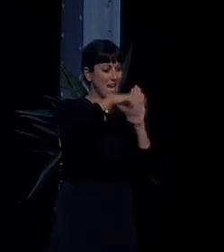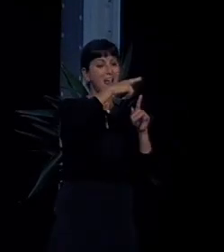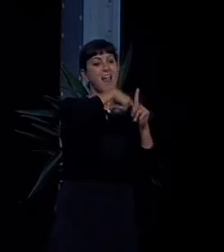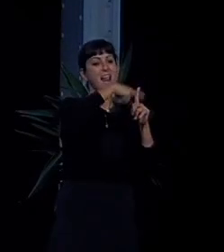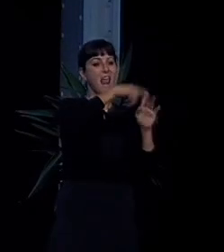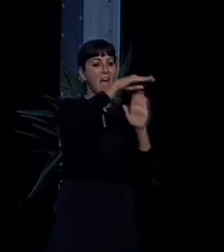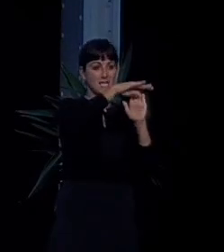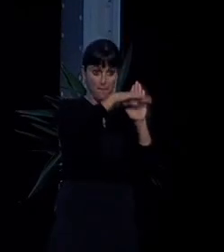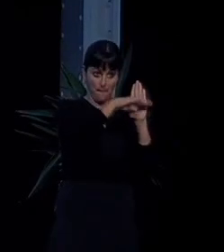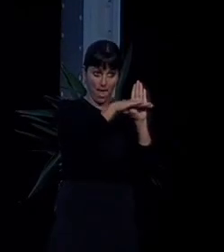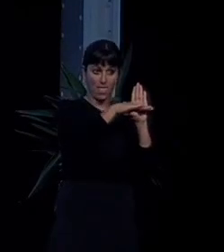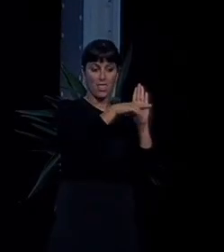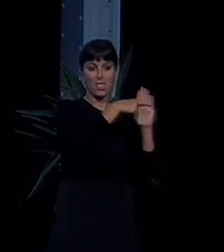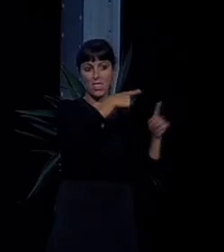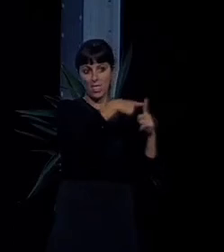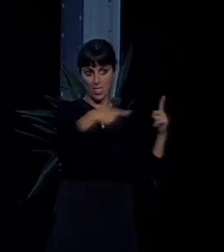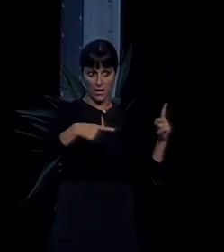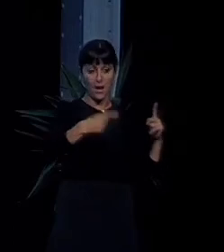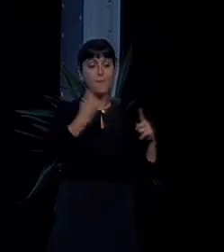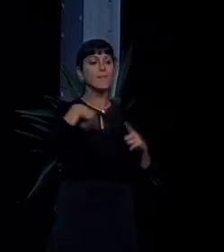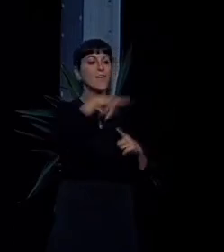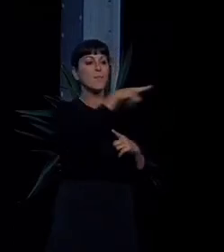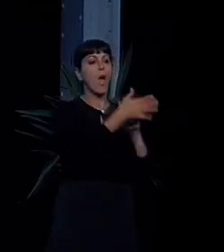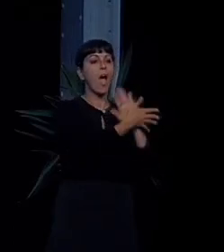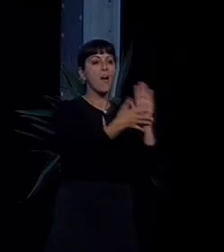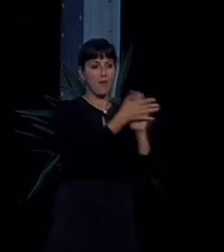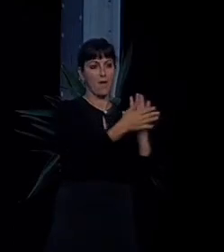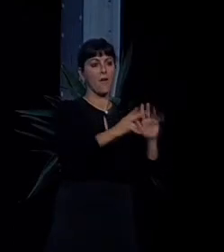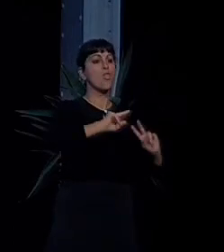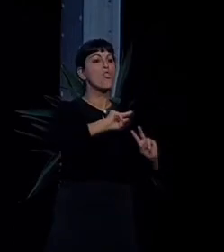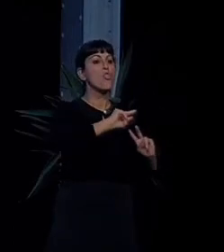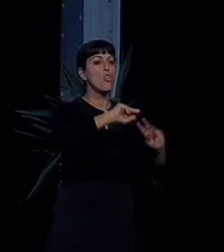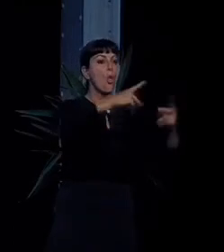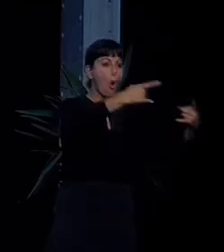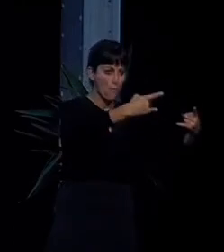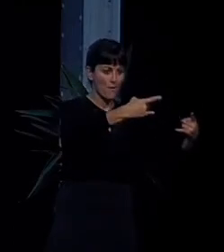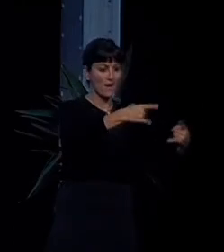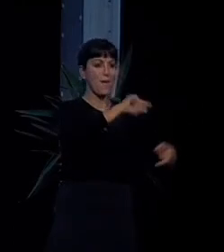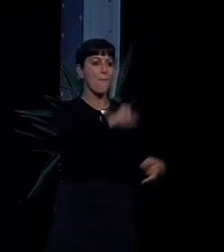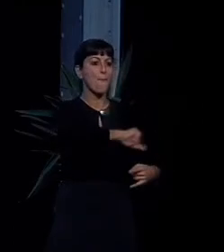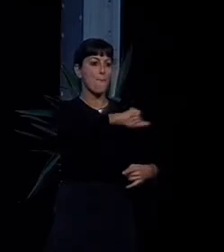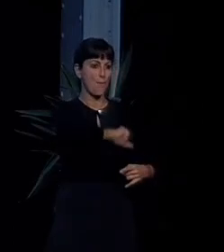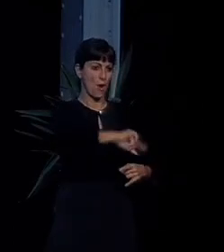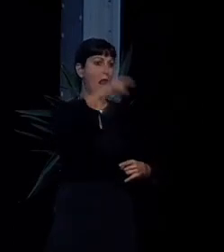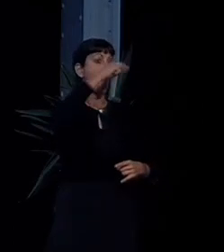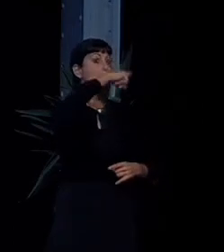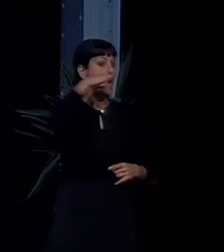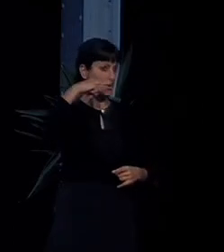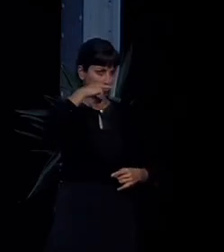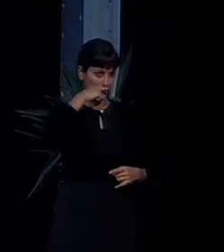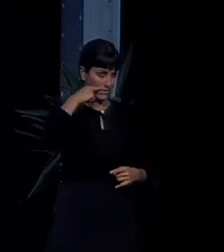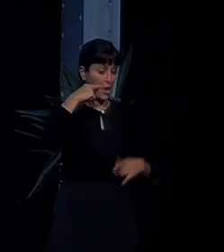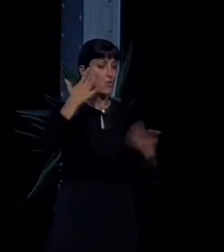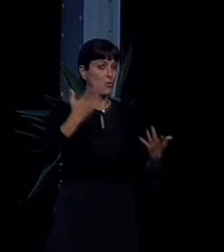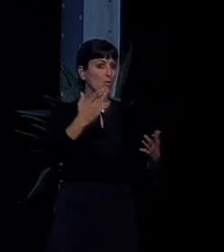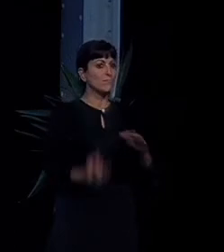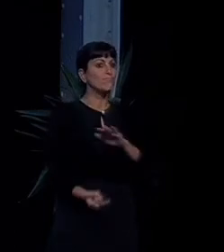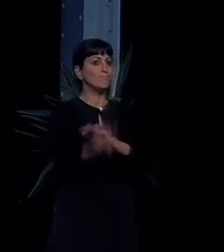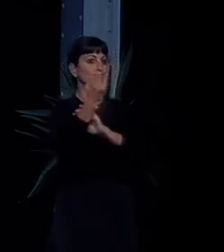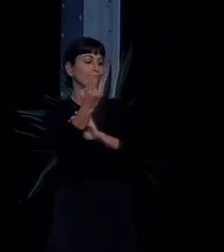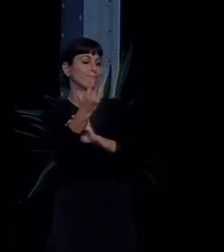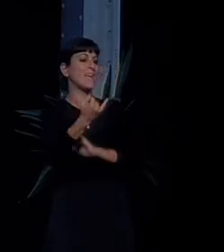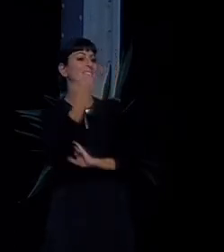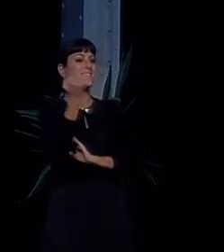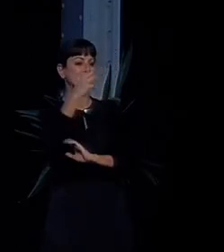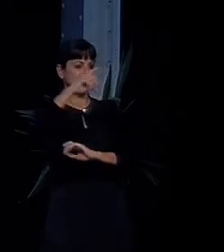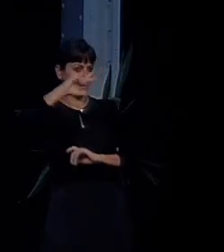público, estaban comenzando a hablar de la doble moral masculina, y es en ese momento en el que irrumpe el relato de Jack el Destripador. Por lo tanto, como